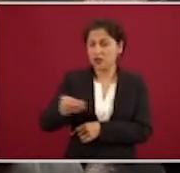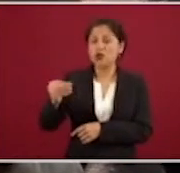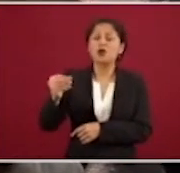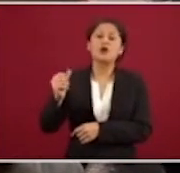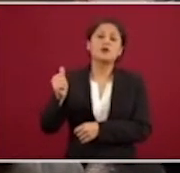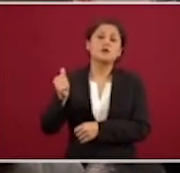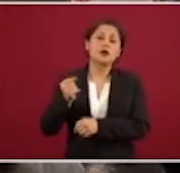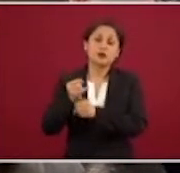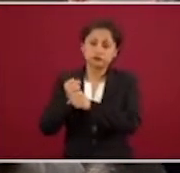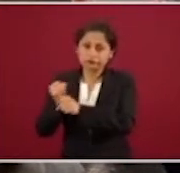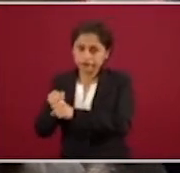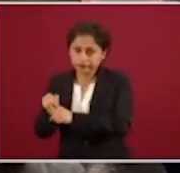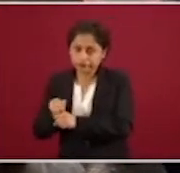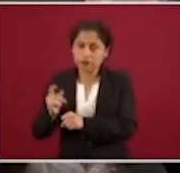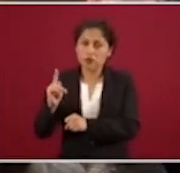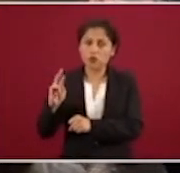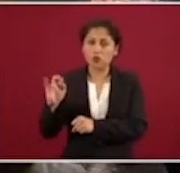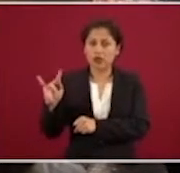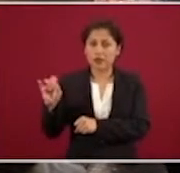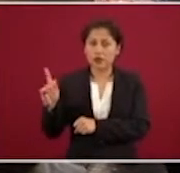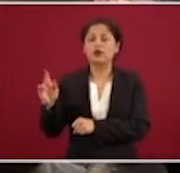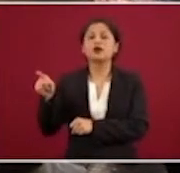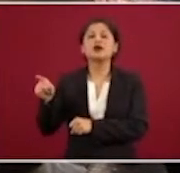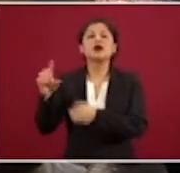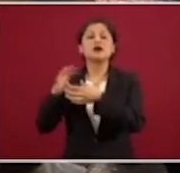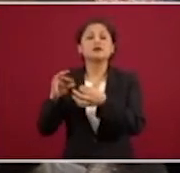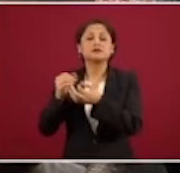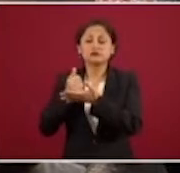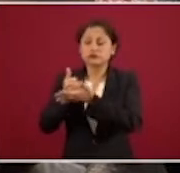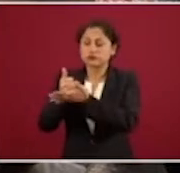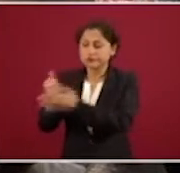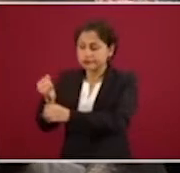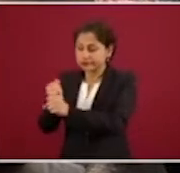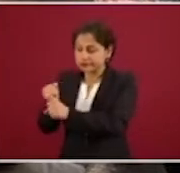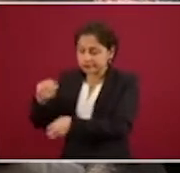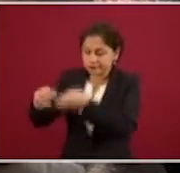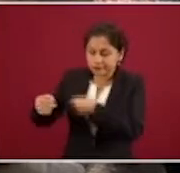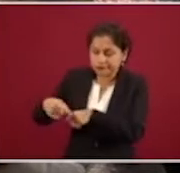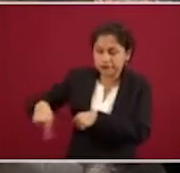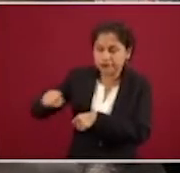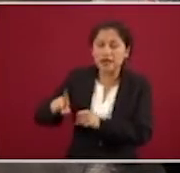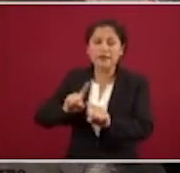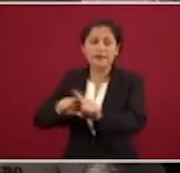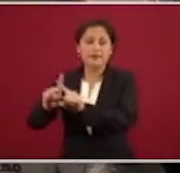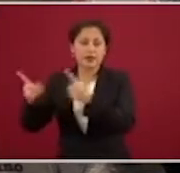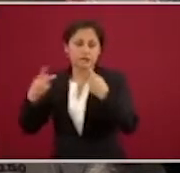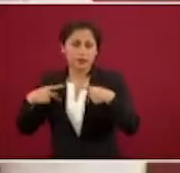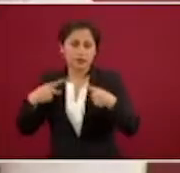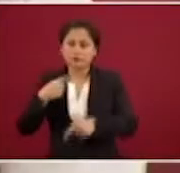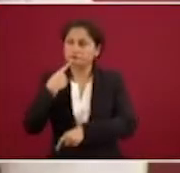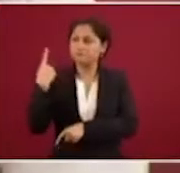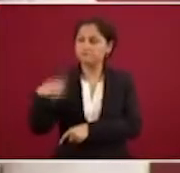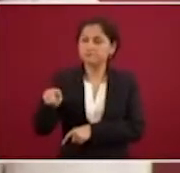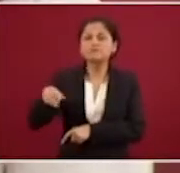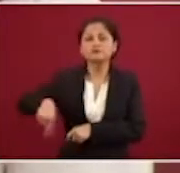del país que están dando seguimiento a todos estos casos. Aquí vamos a poner los números